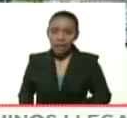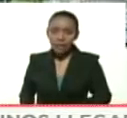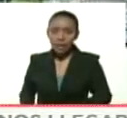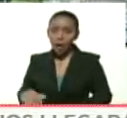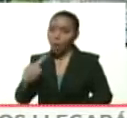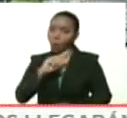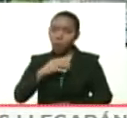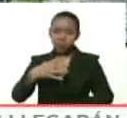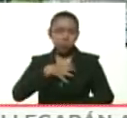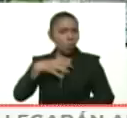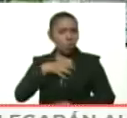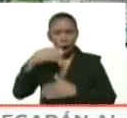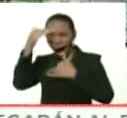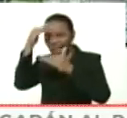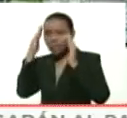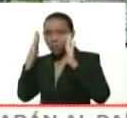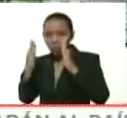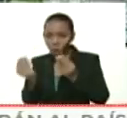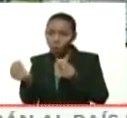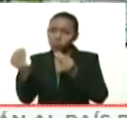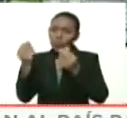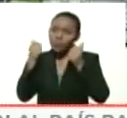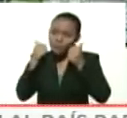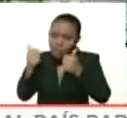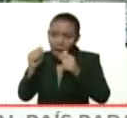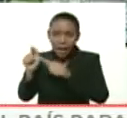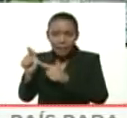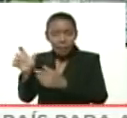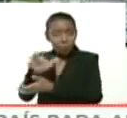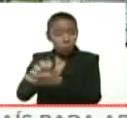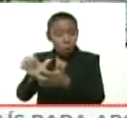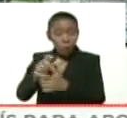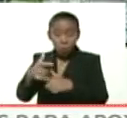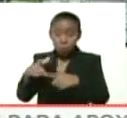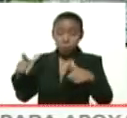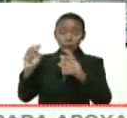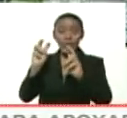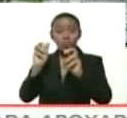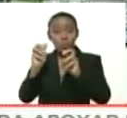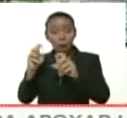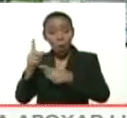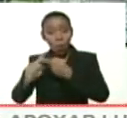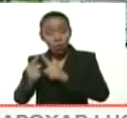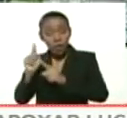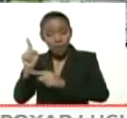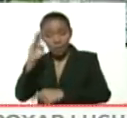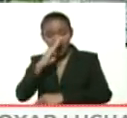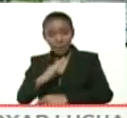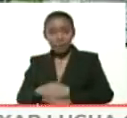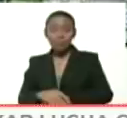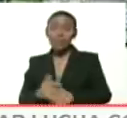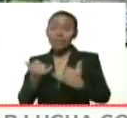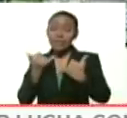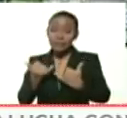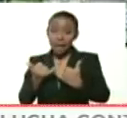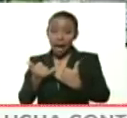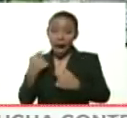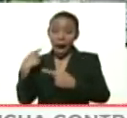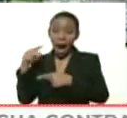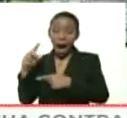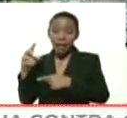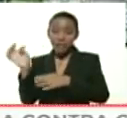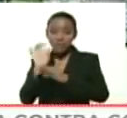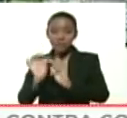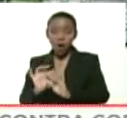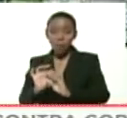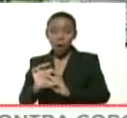podido atender de manera adecuada esta crisis, y el crecimiento de nuevos casos en Brasil ya adquirió la fase